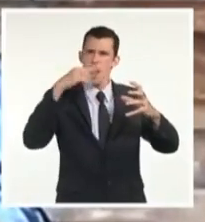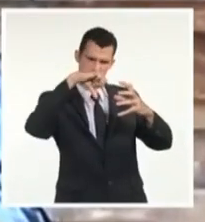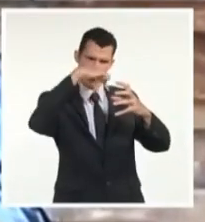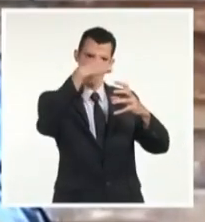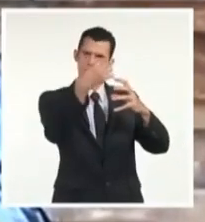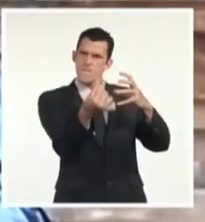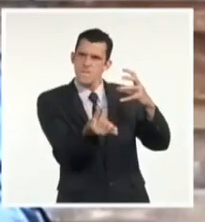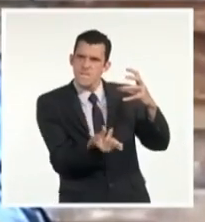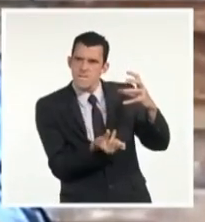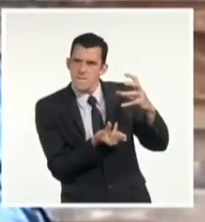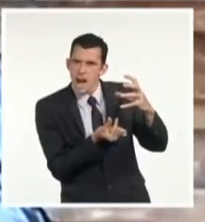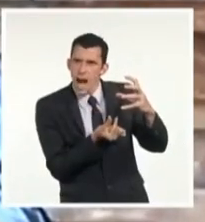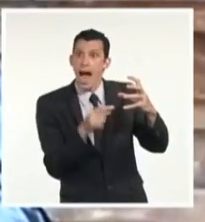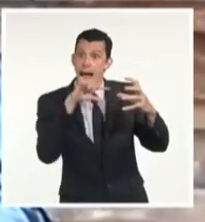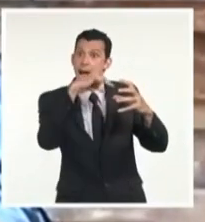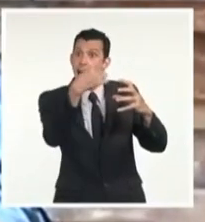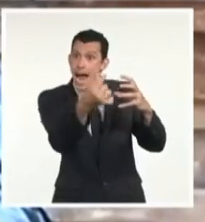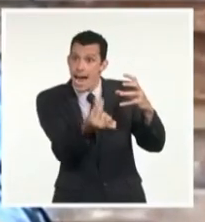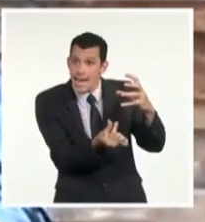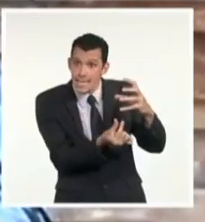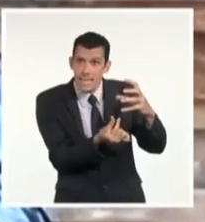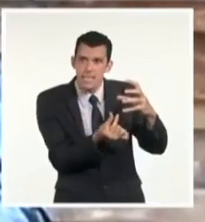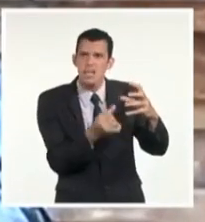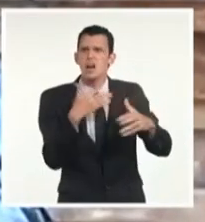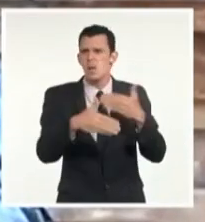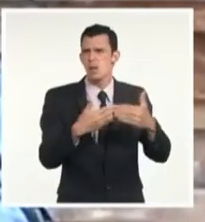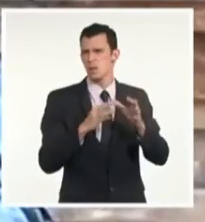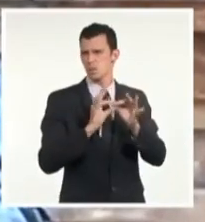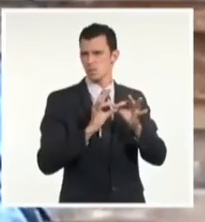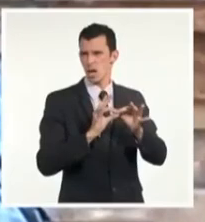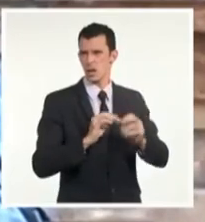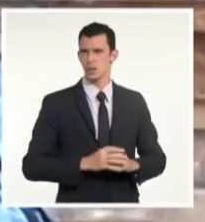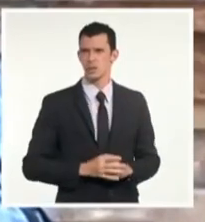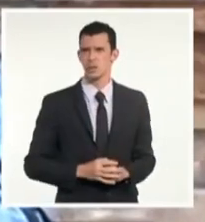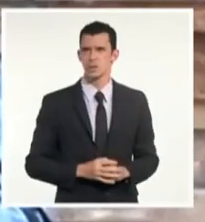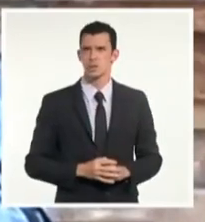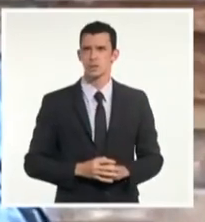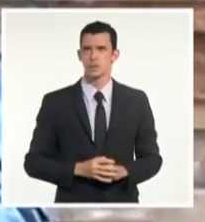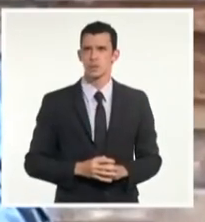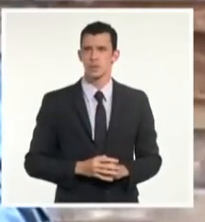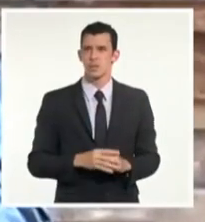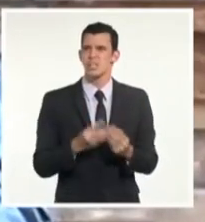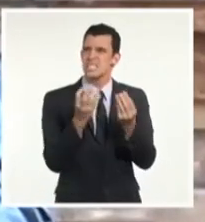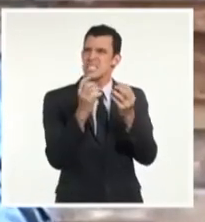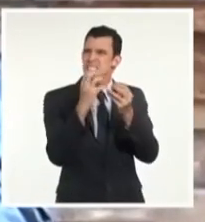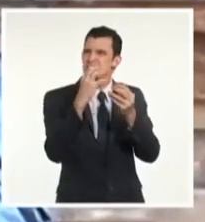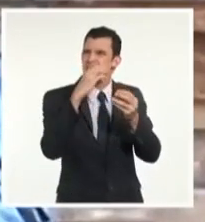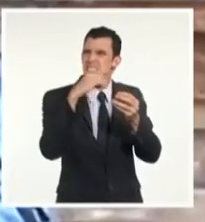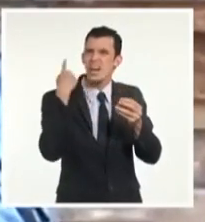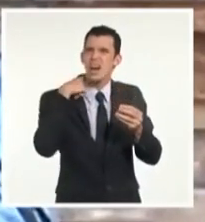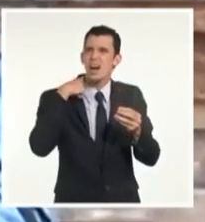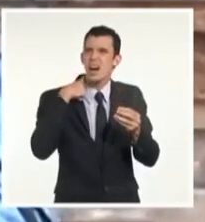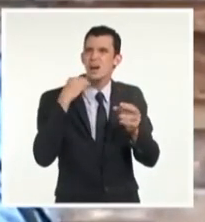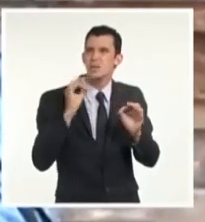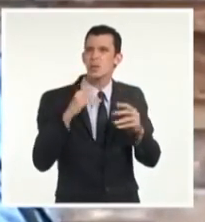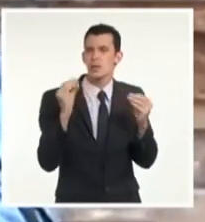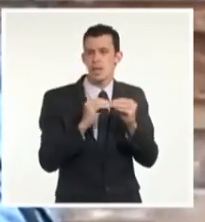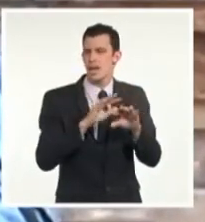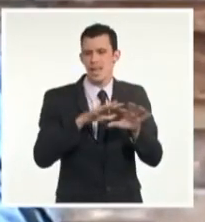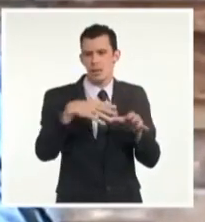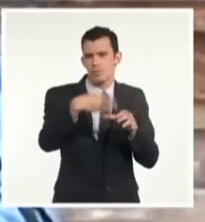chumacera de empuje axial, y bueno, debemos volverla a